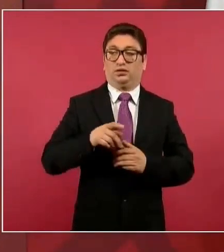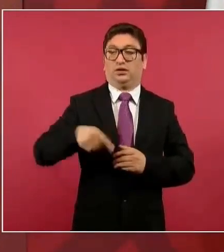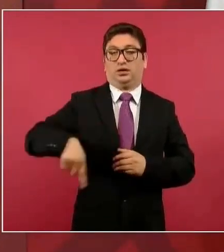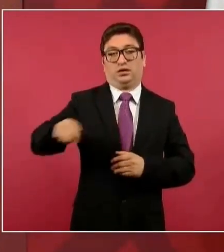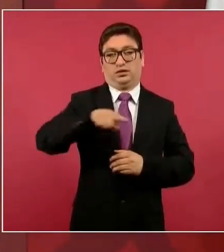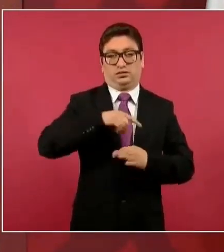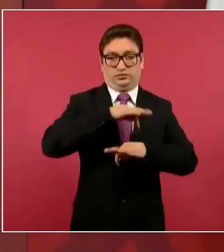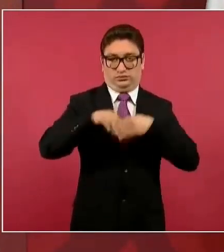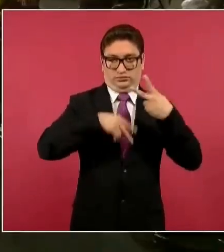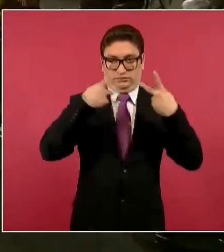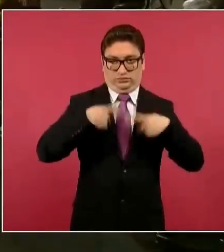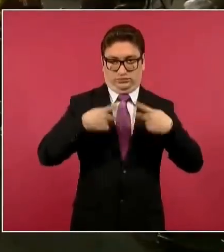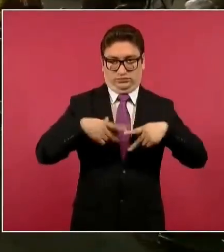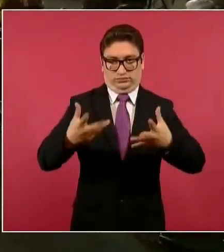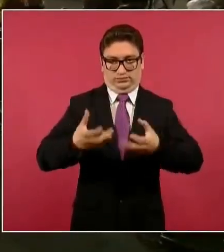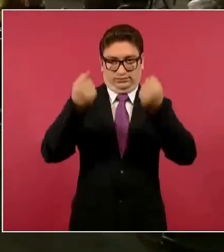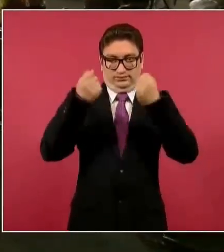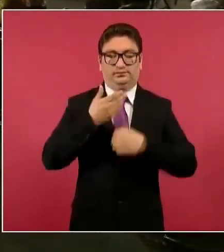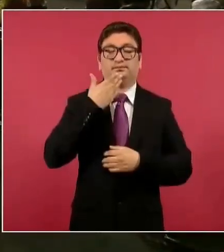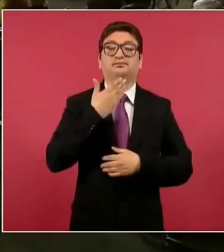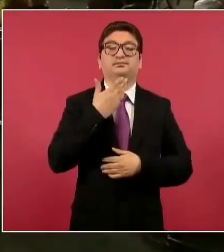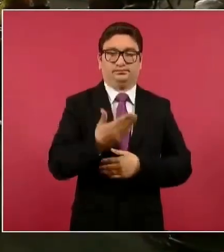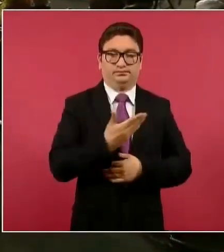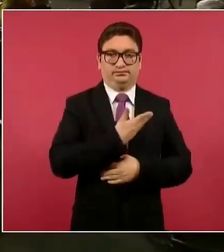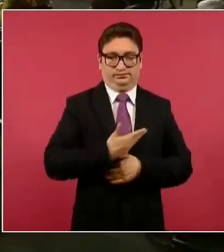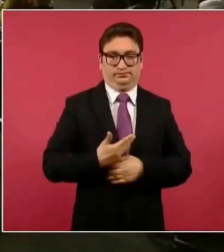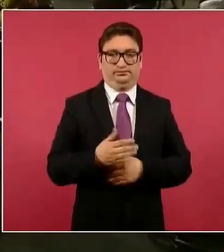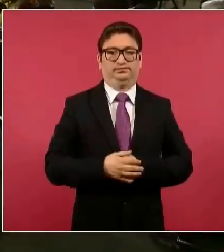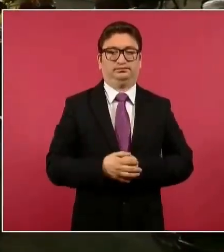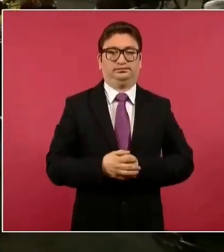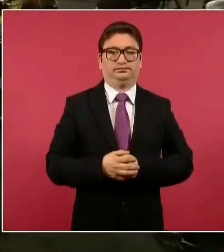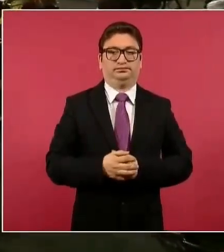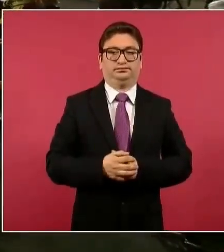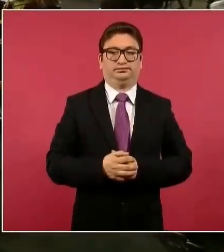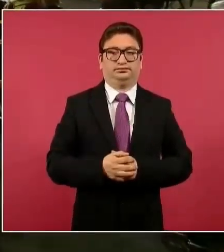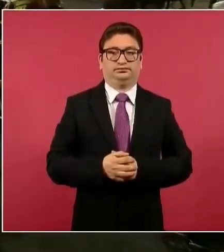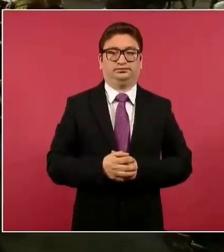pueblo. Bien, presidente. Antes de